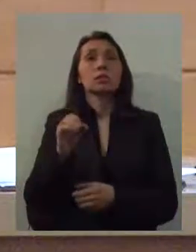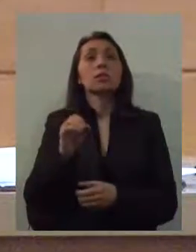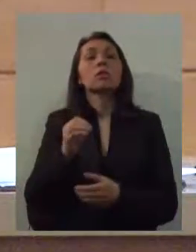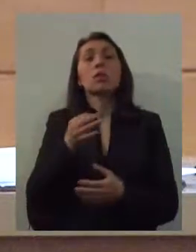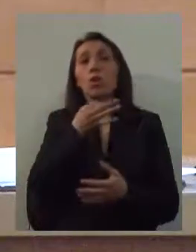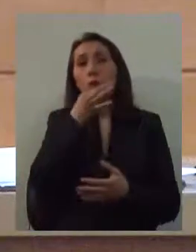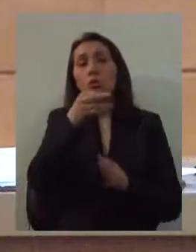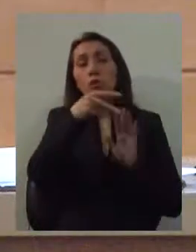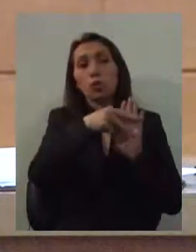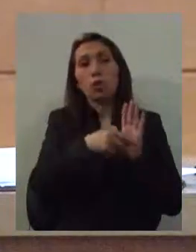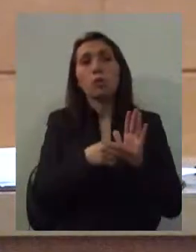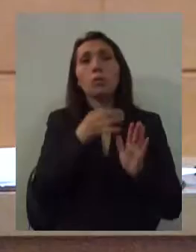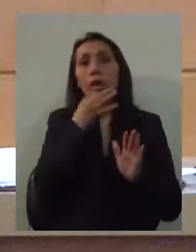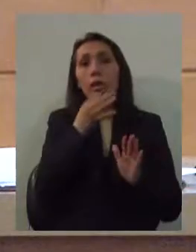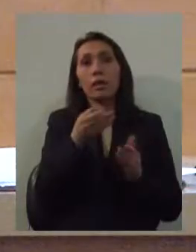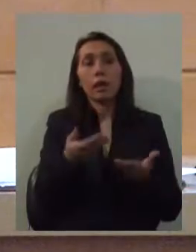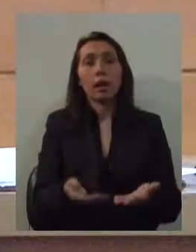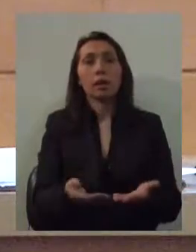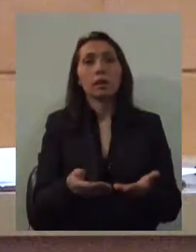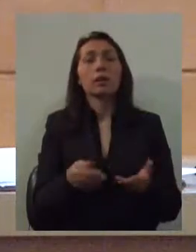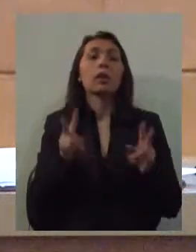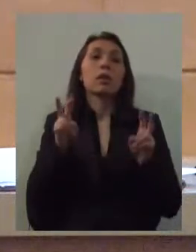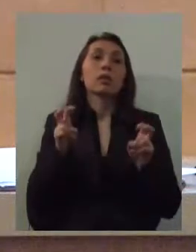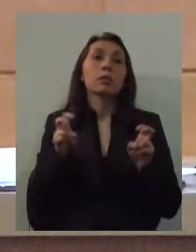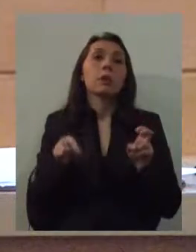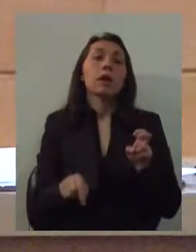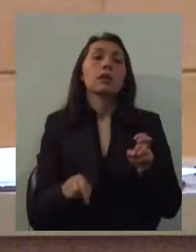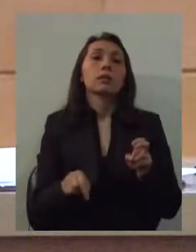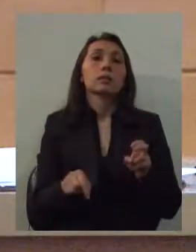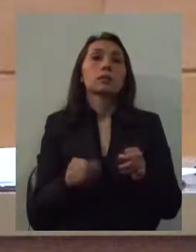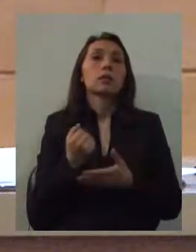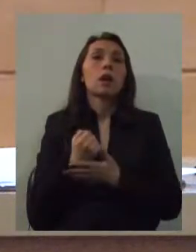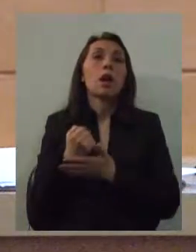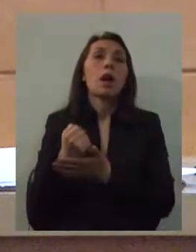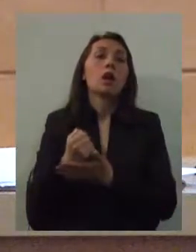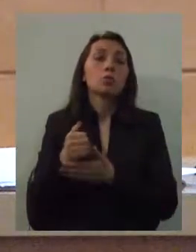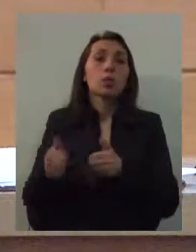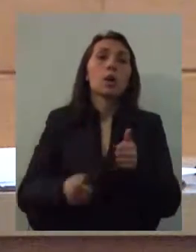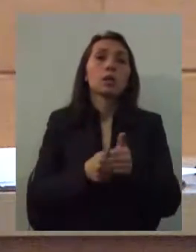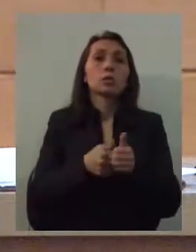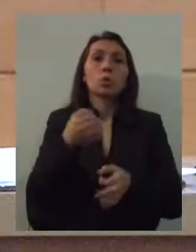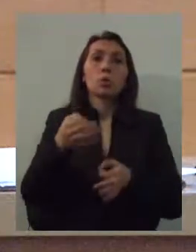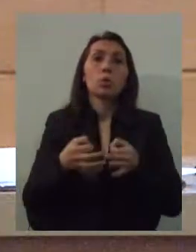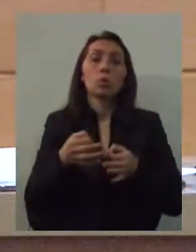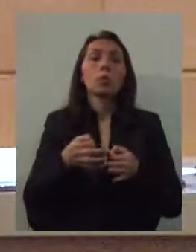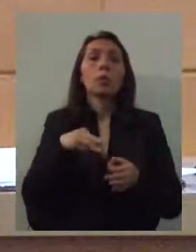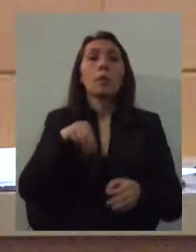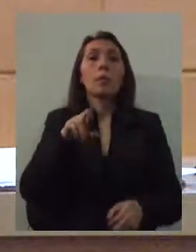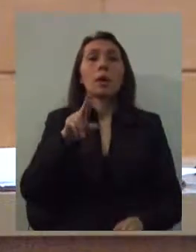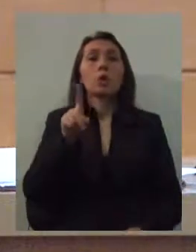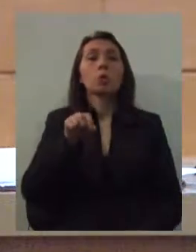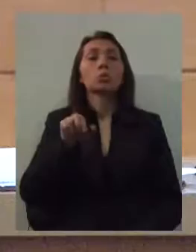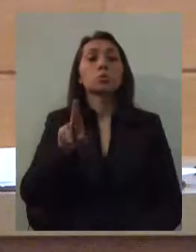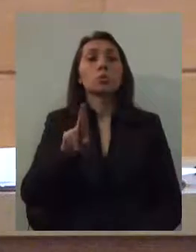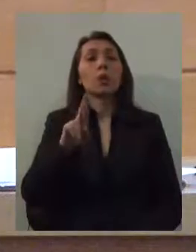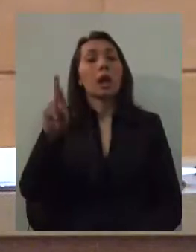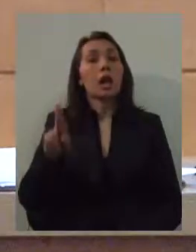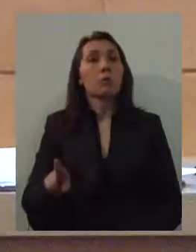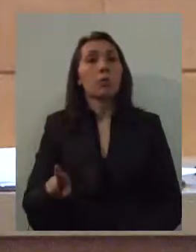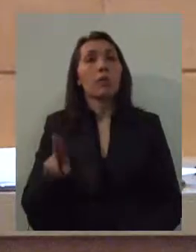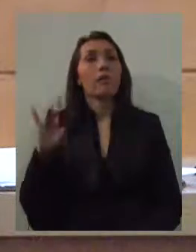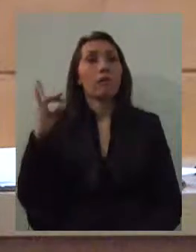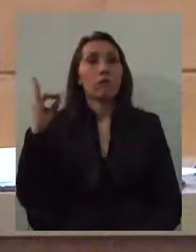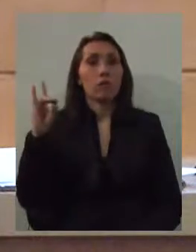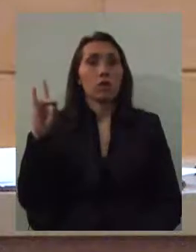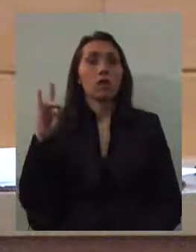ya en este panel sobre la cooperación y asistencia jurisdiccional del Mercosur, de la República de